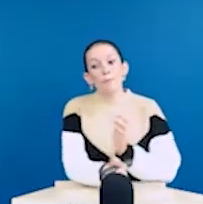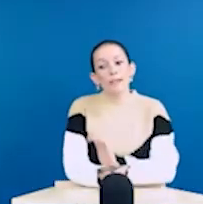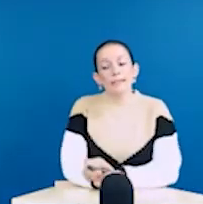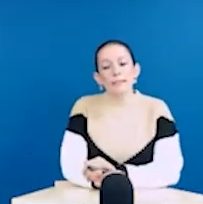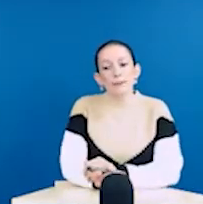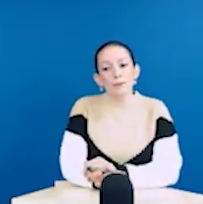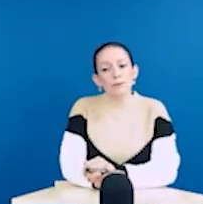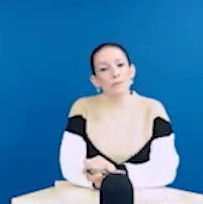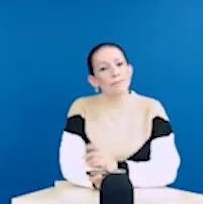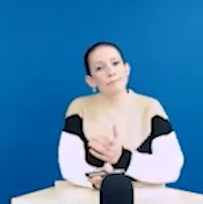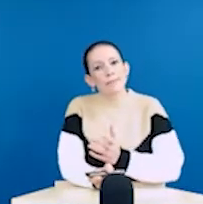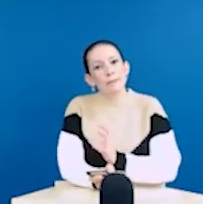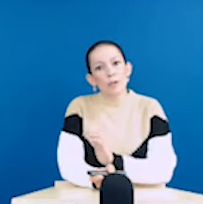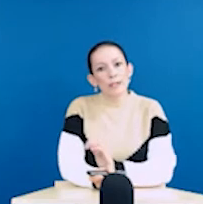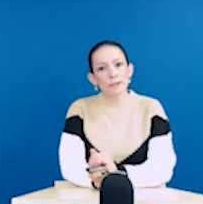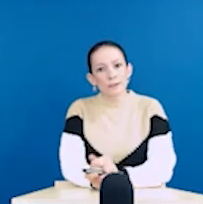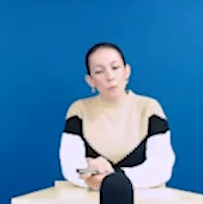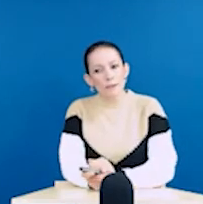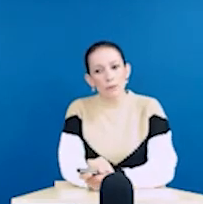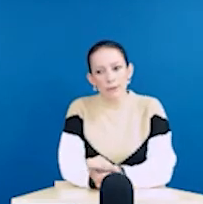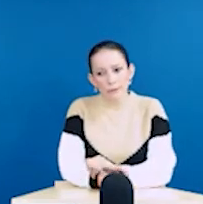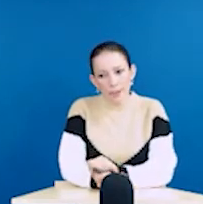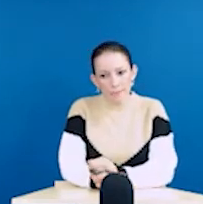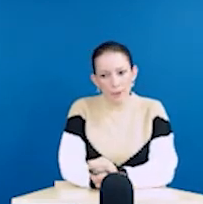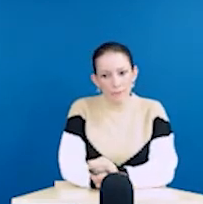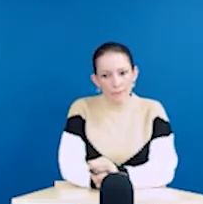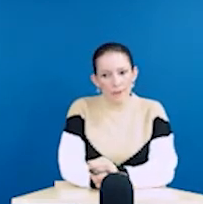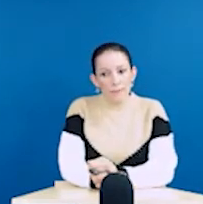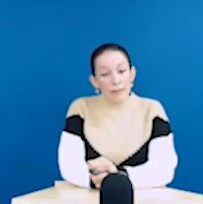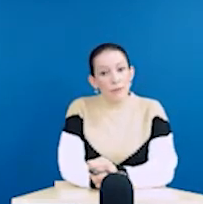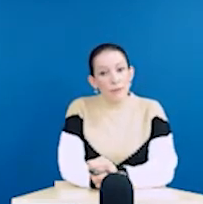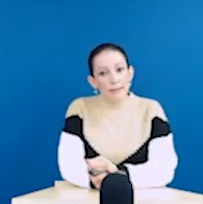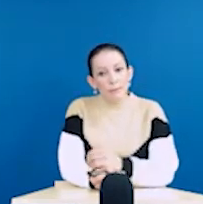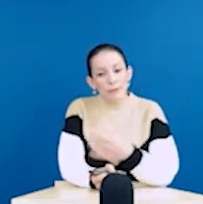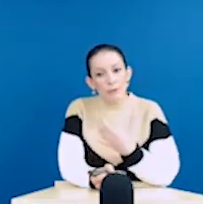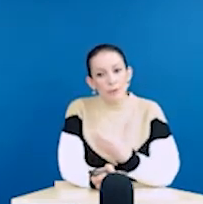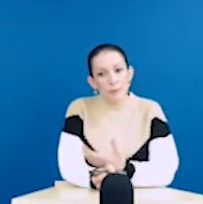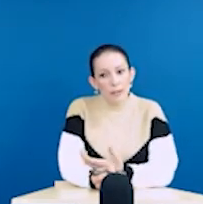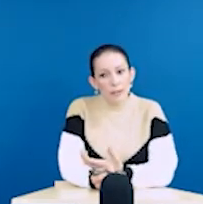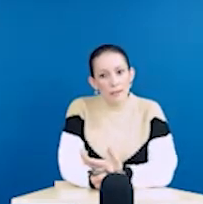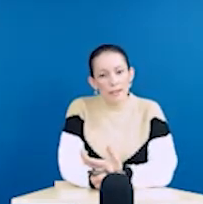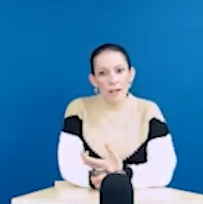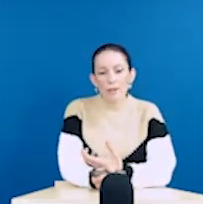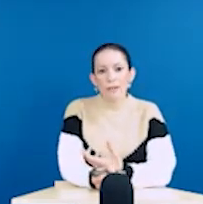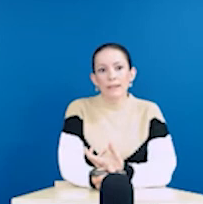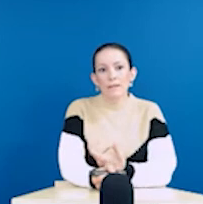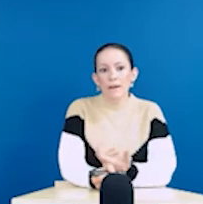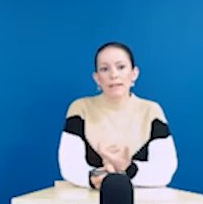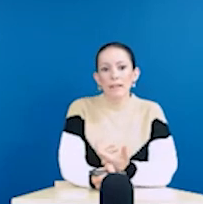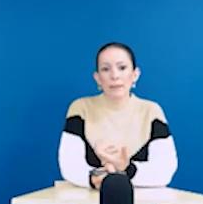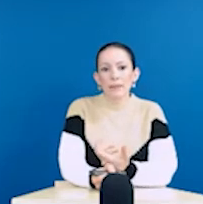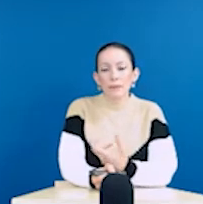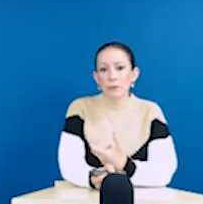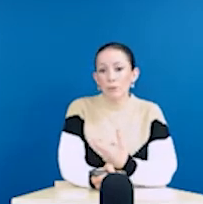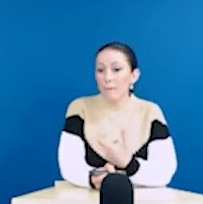que no pueden decirnos mi dolor es 4, es un ejemplo. Pero esa expresión corporal, que era lo que yo les